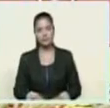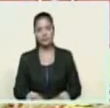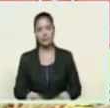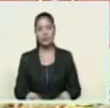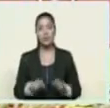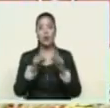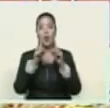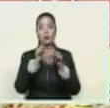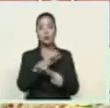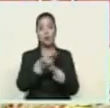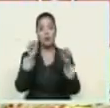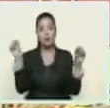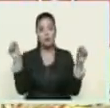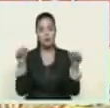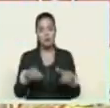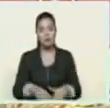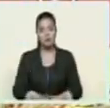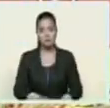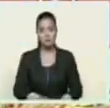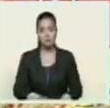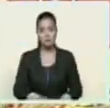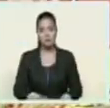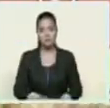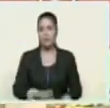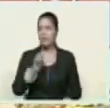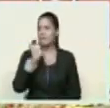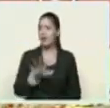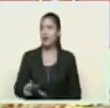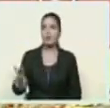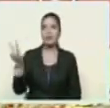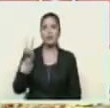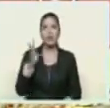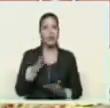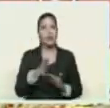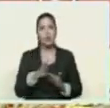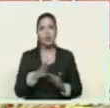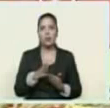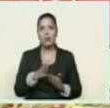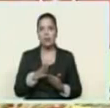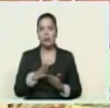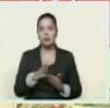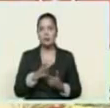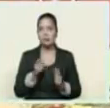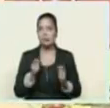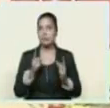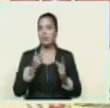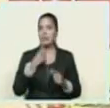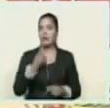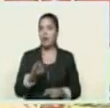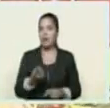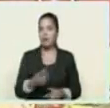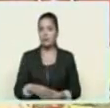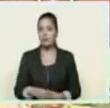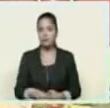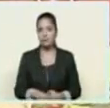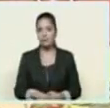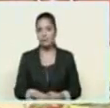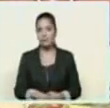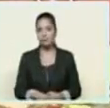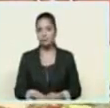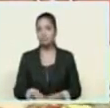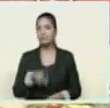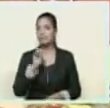11 de la mañana el país estilo y de repente dice el hombre